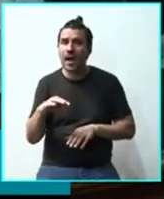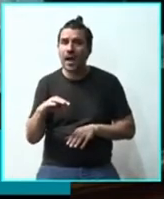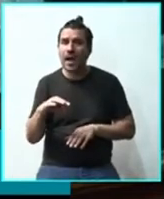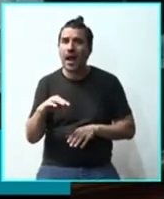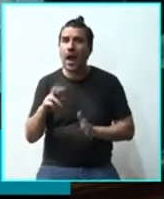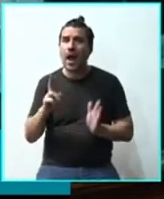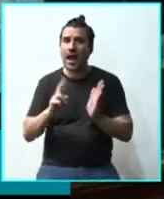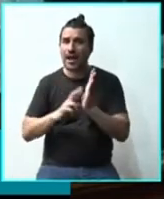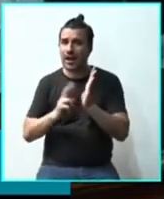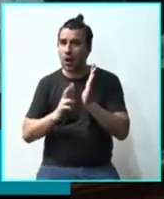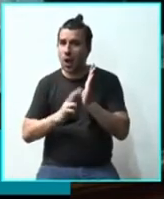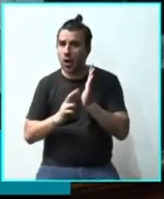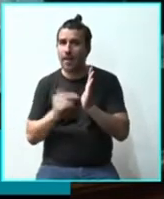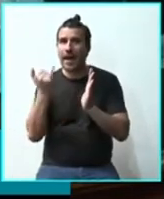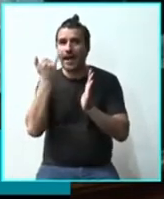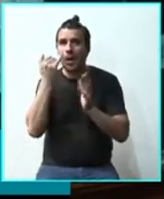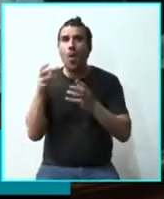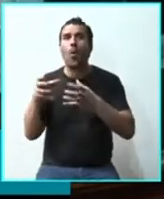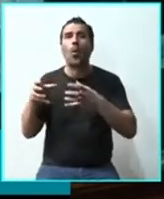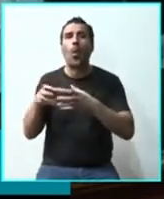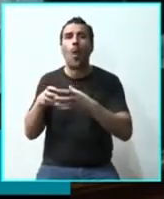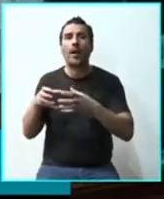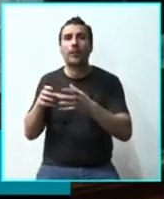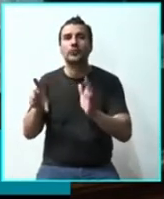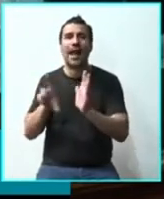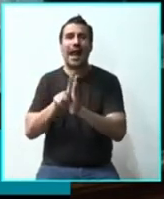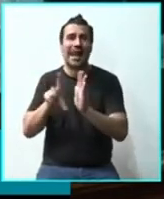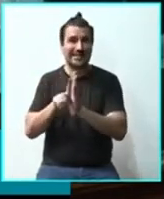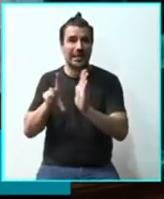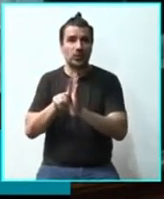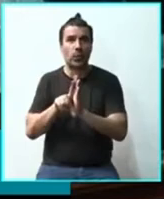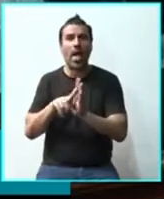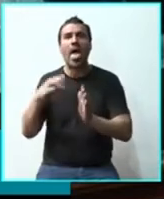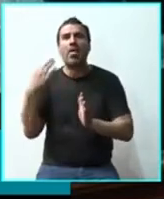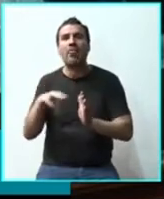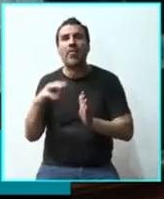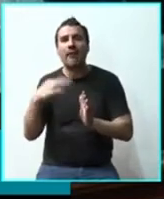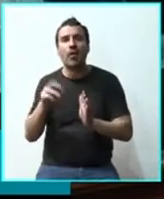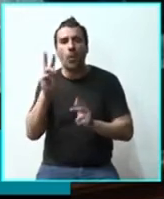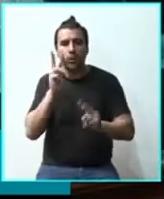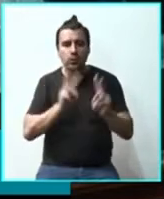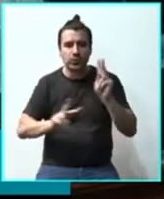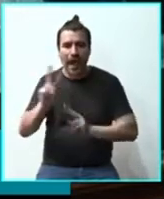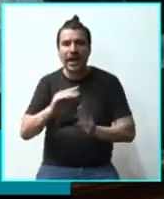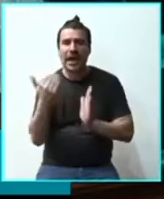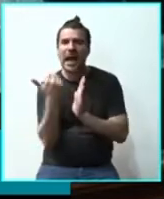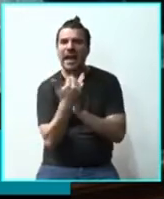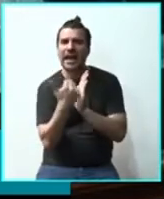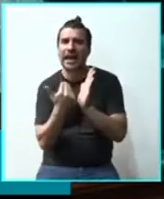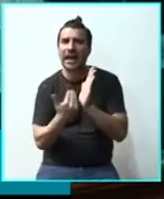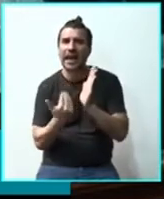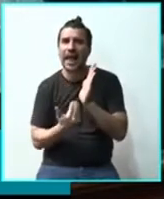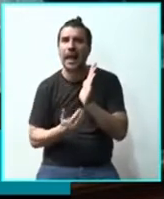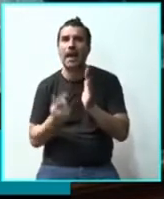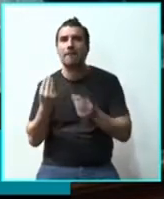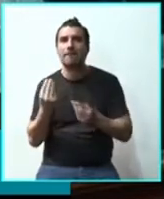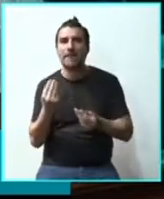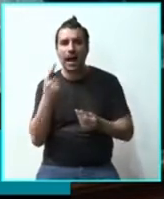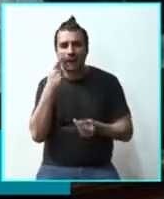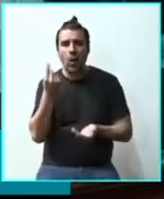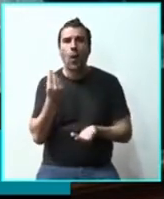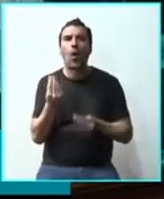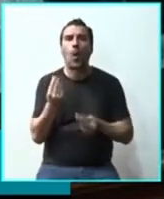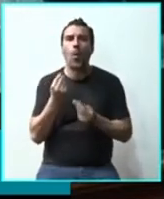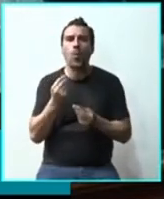sus normas, a través de sus cuerpos legislativos, es establecer reglas que le den previsibilidad a cómo se